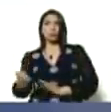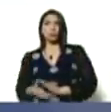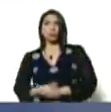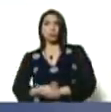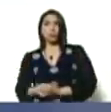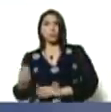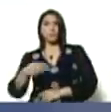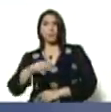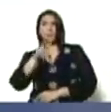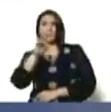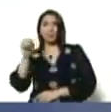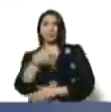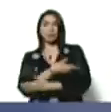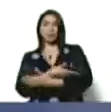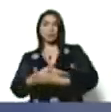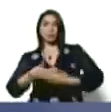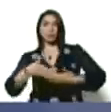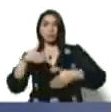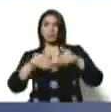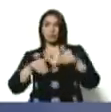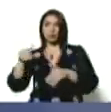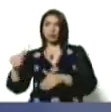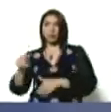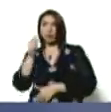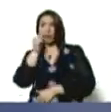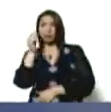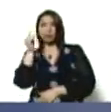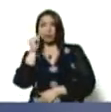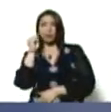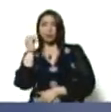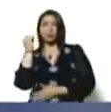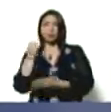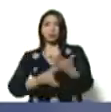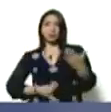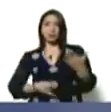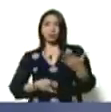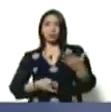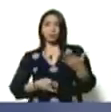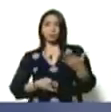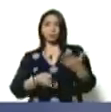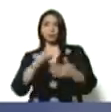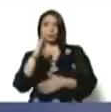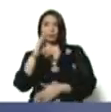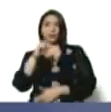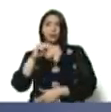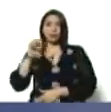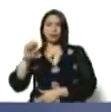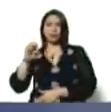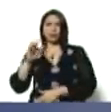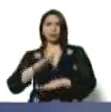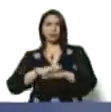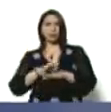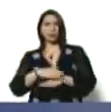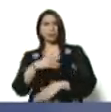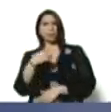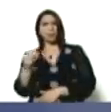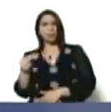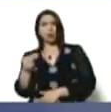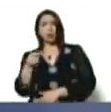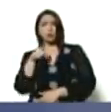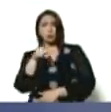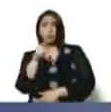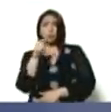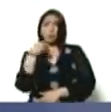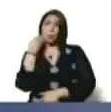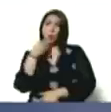20 millones de votantes que se encuentran inscritos en el registro electoral. ¿Y por qué no? Si usted es una joven o un